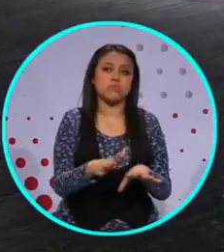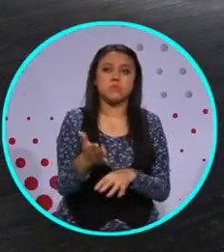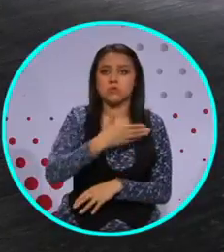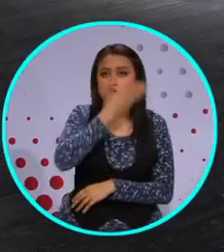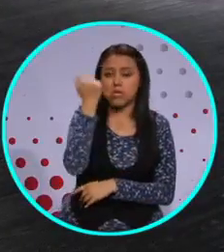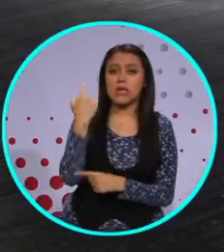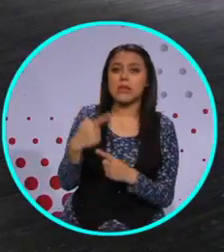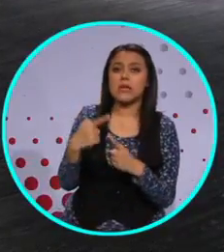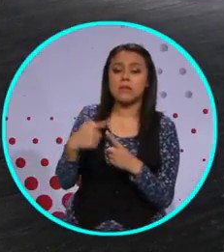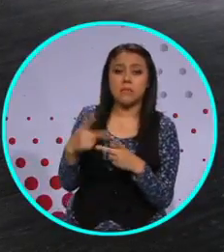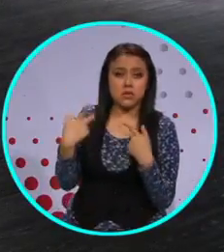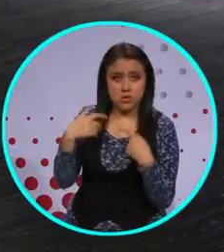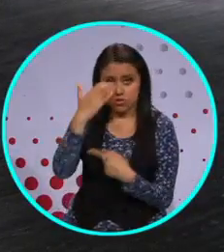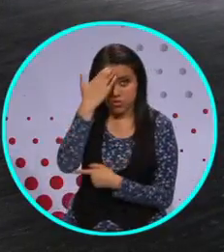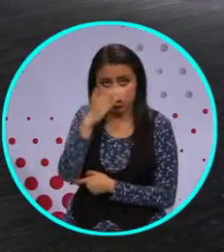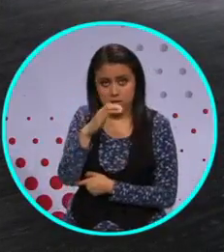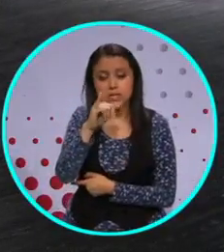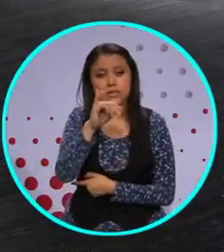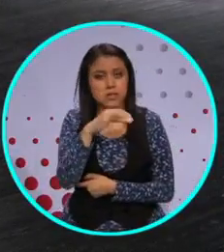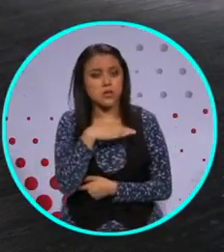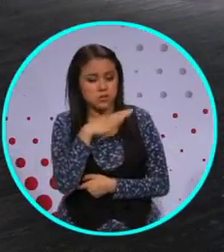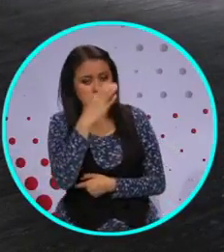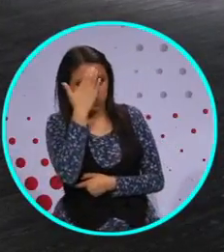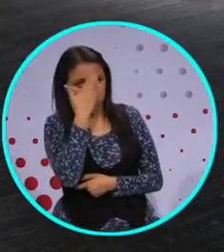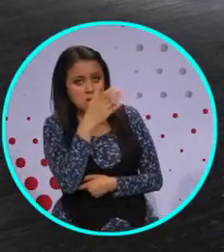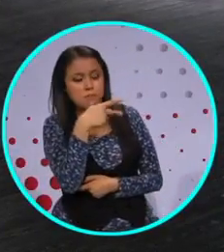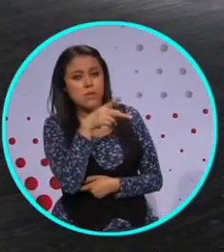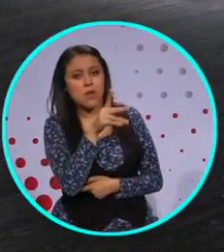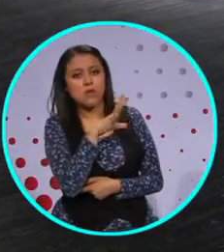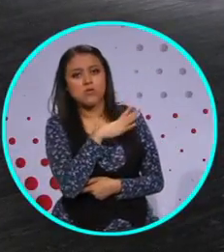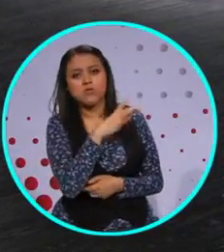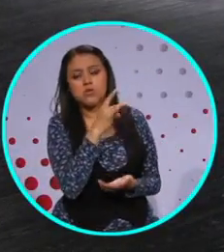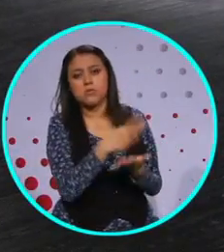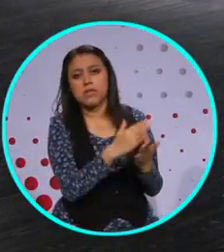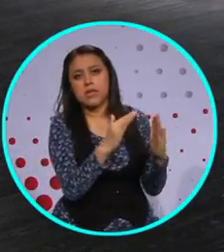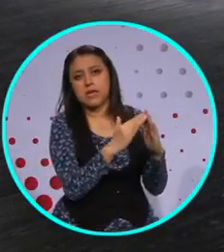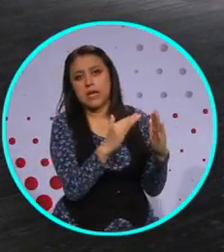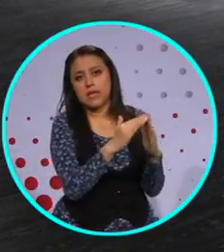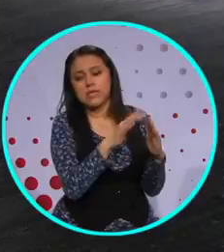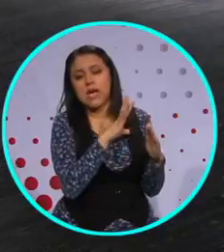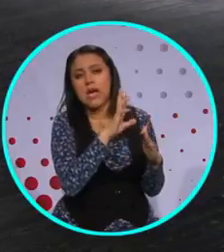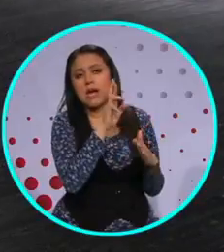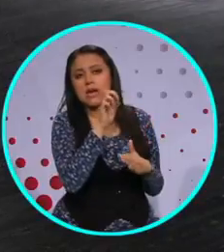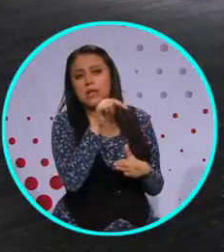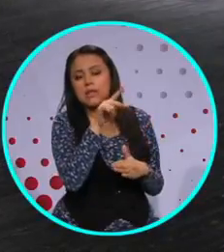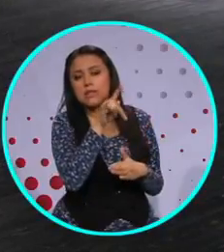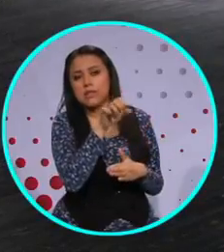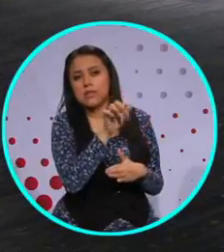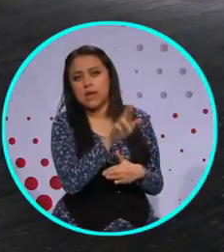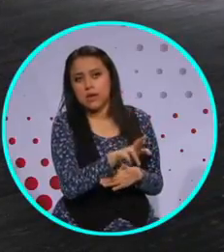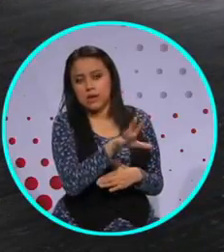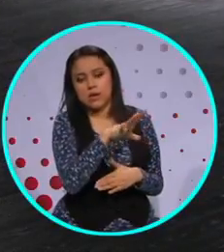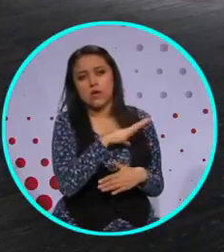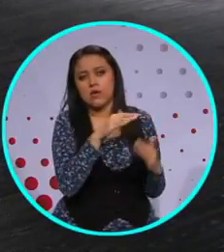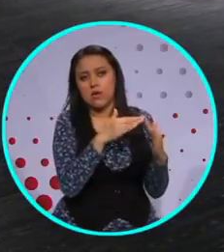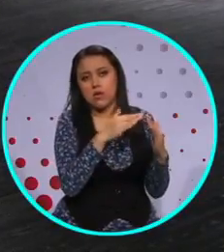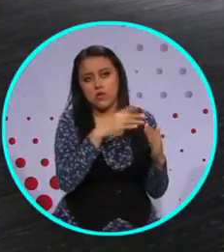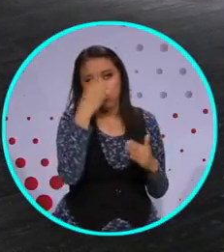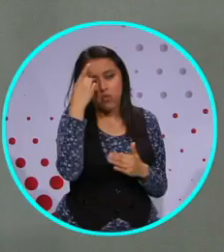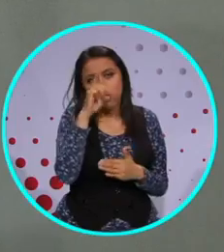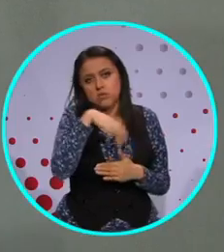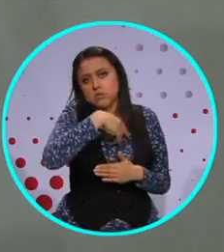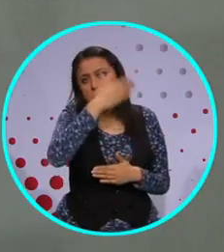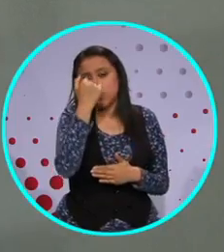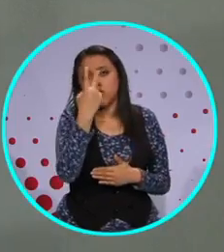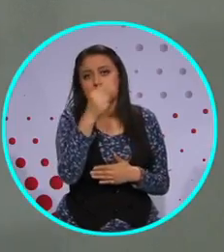señora los conocía pero dice que la rentaron a los nuevos legítimos dueños la estaban rentando y los inquilinos de